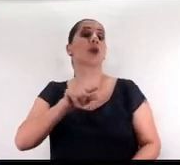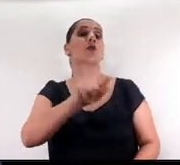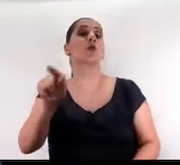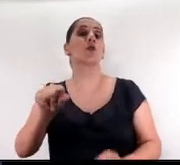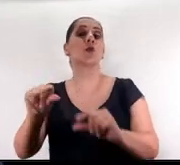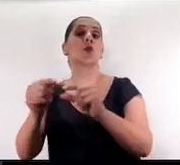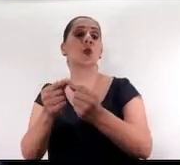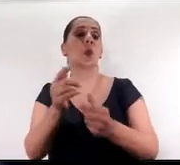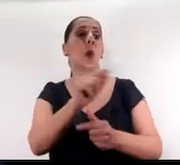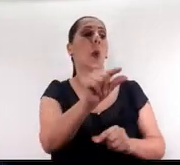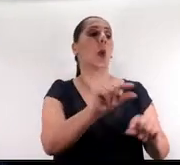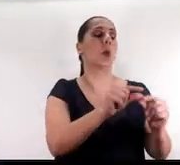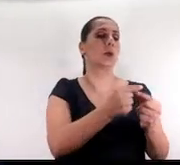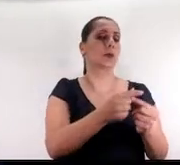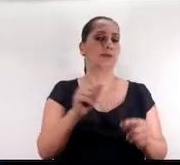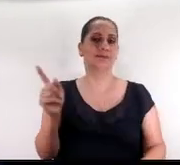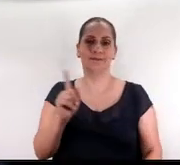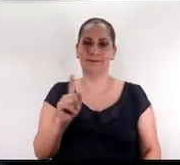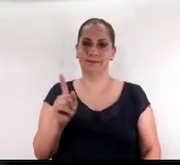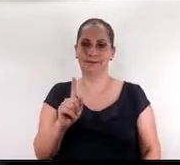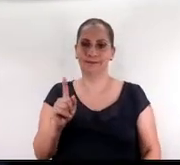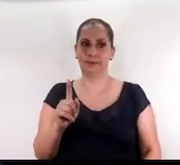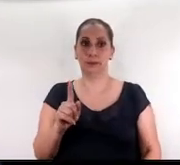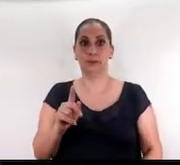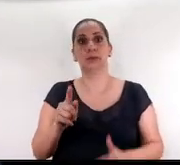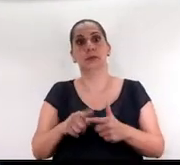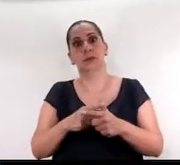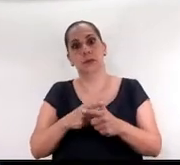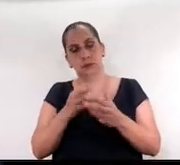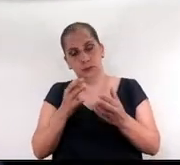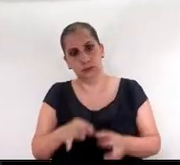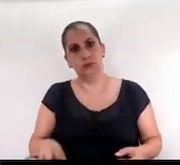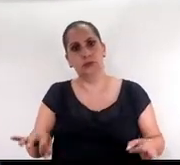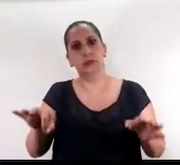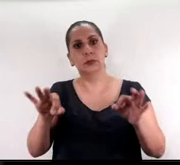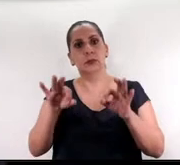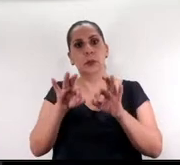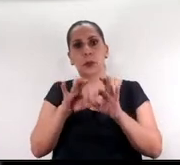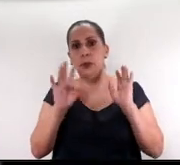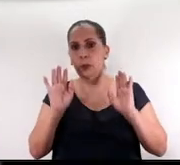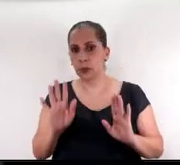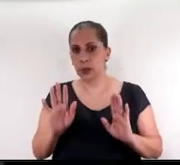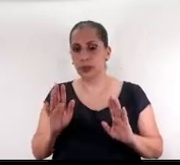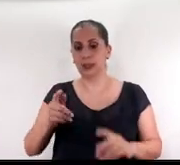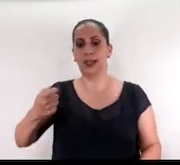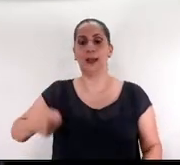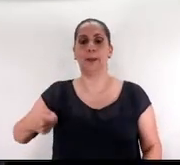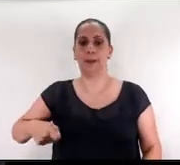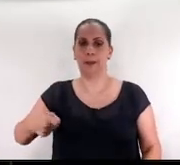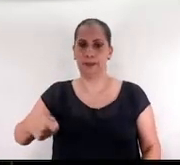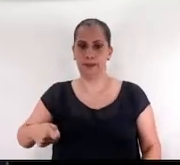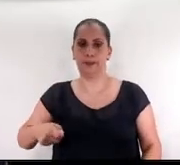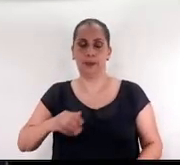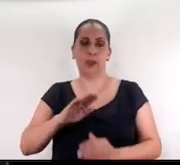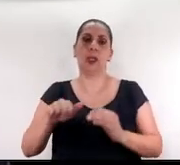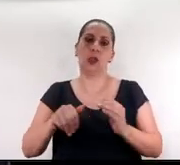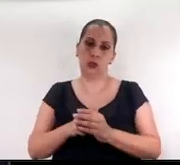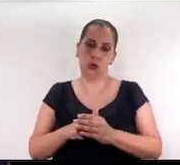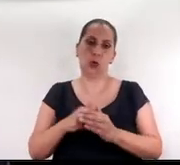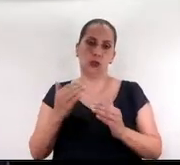o a otro. De manera que ahí sí es esencial que el presidente, empezando por el presidente, pero también todos los